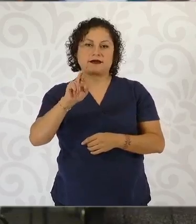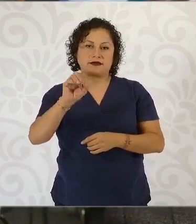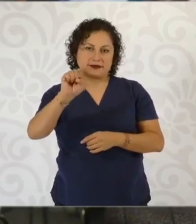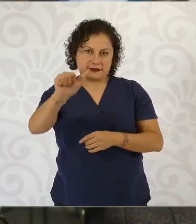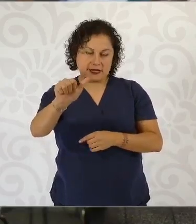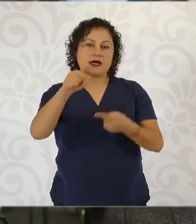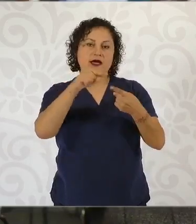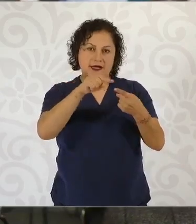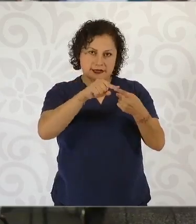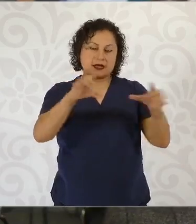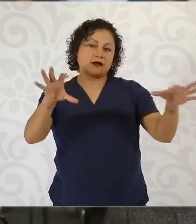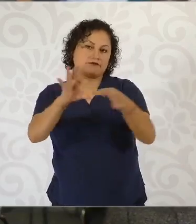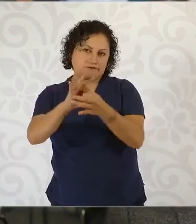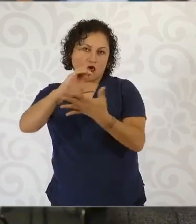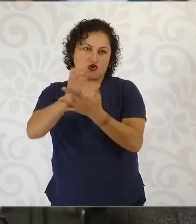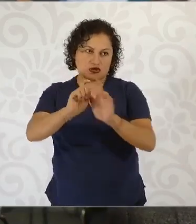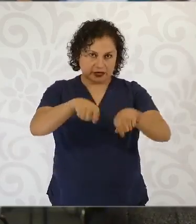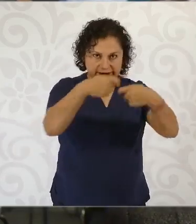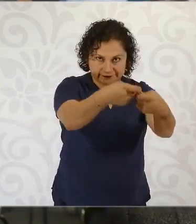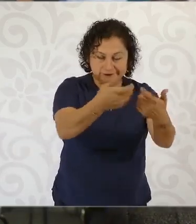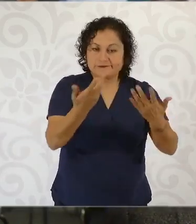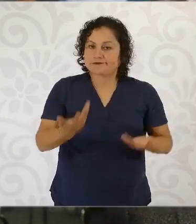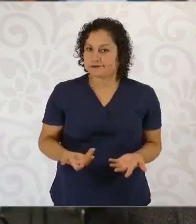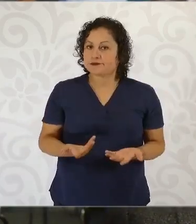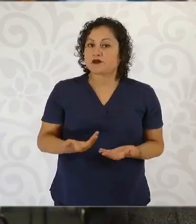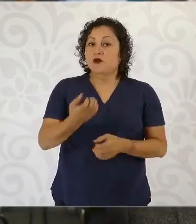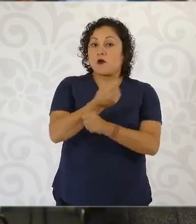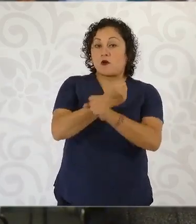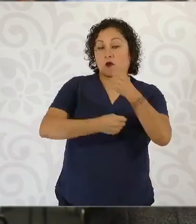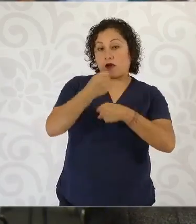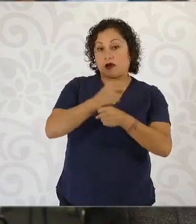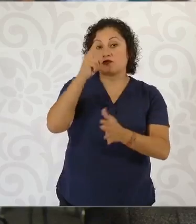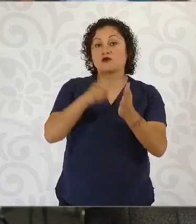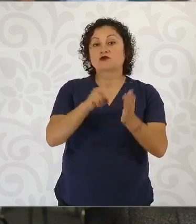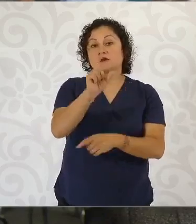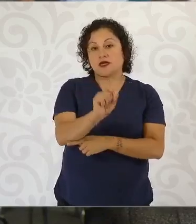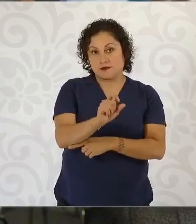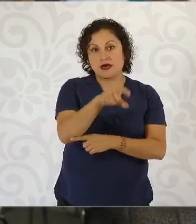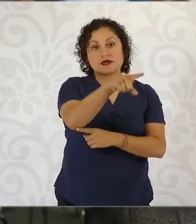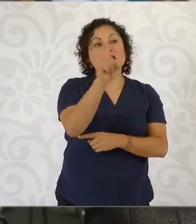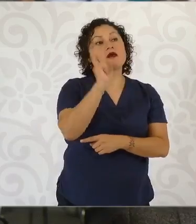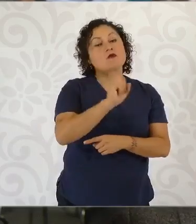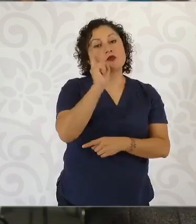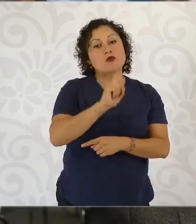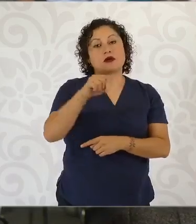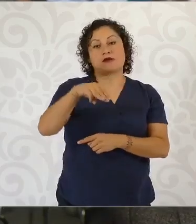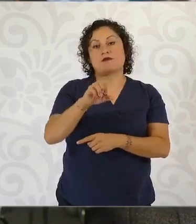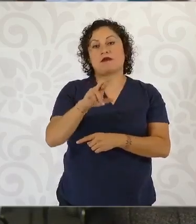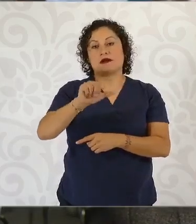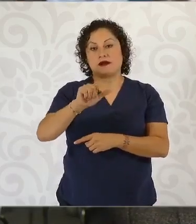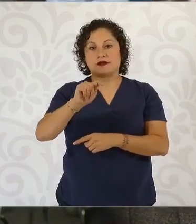ganó estos contratos. Y justo en 2020, cuando la señora María Teresa Muñoz entra